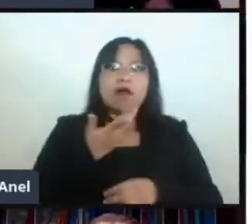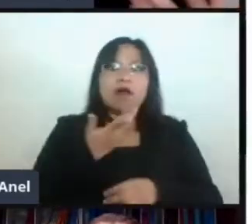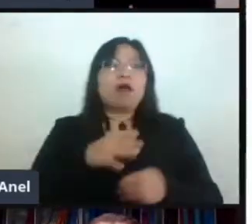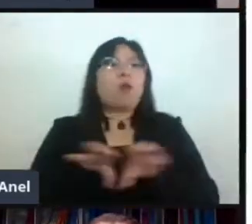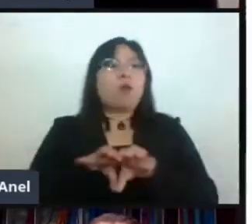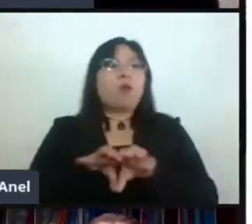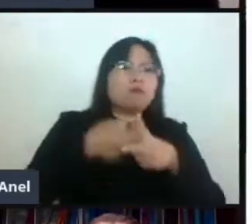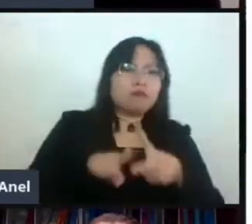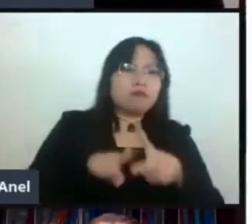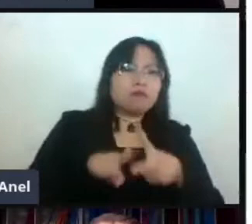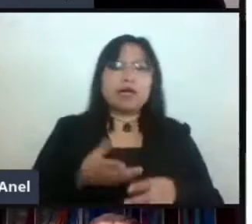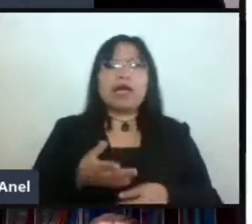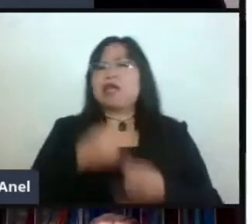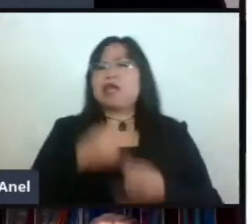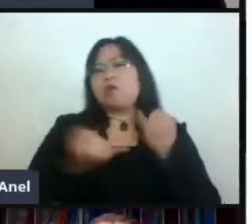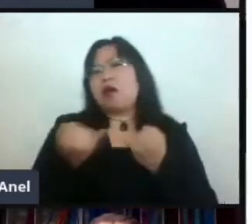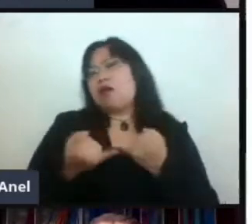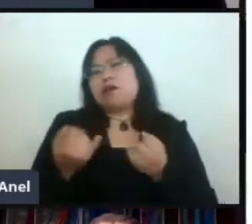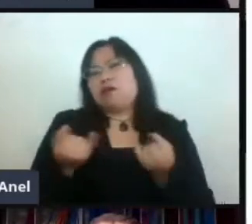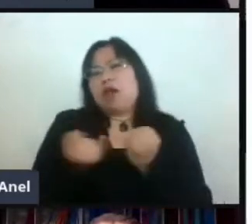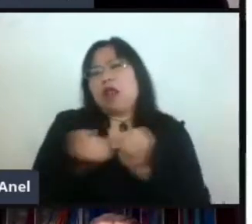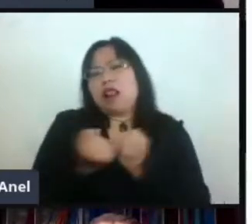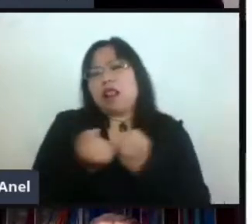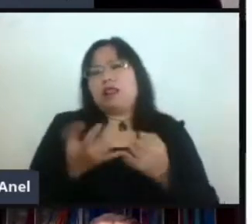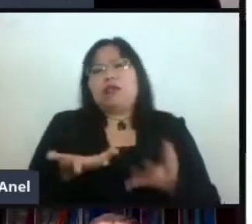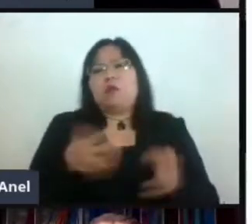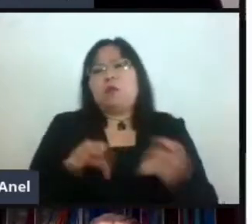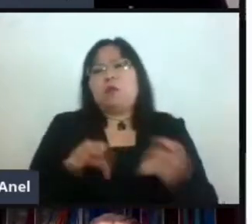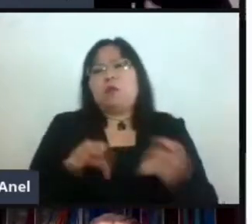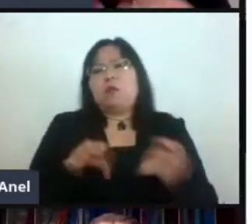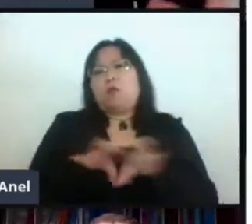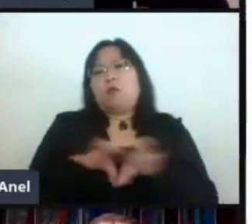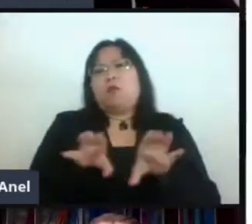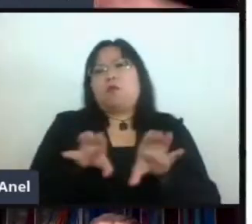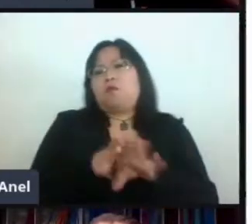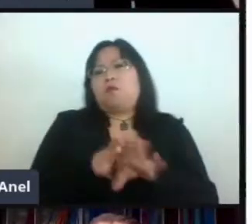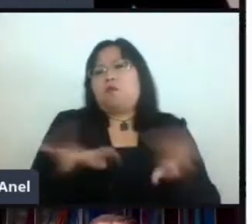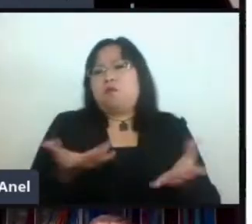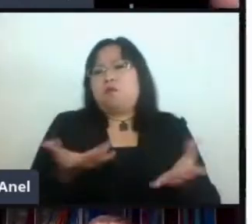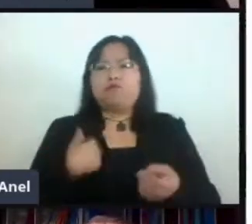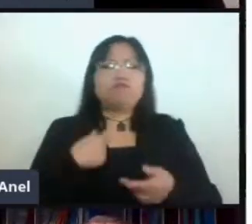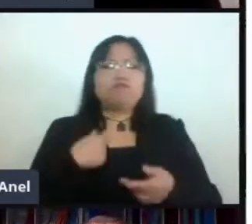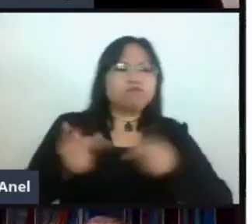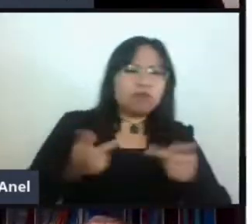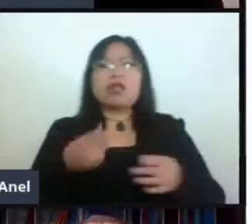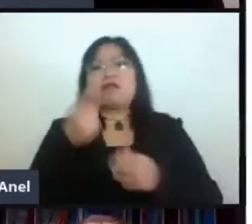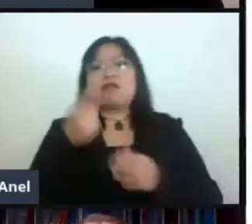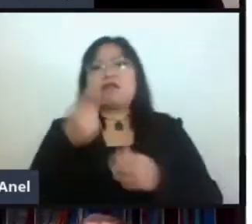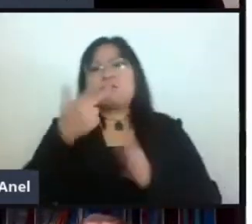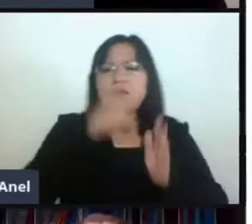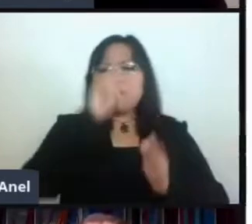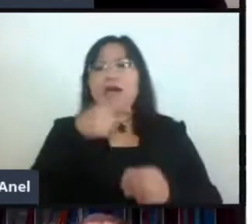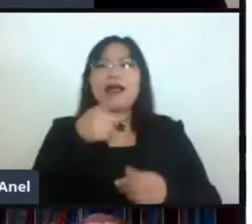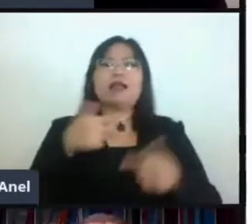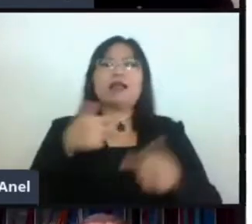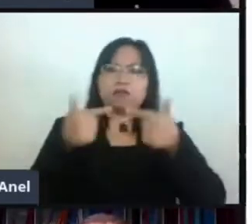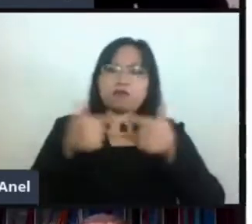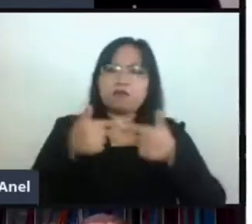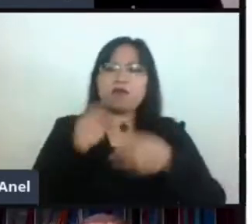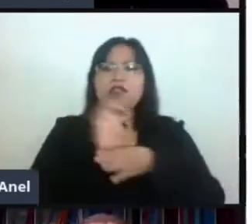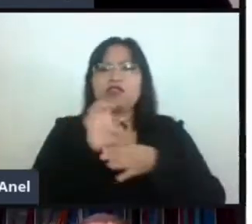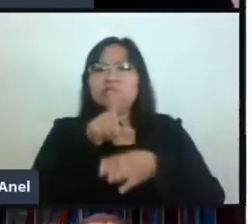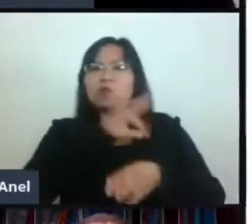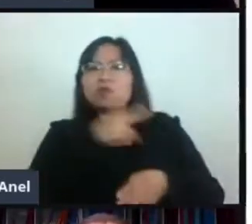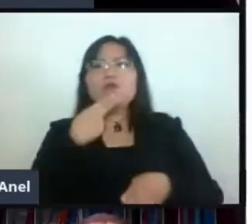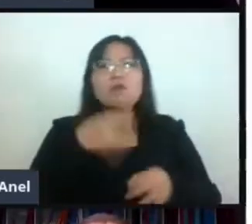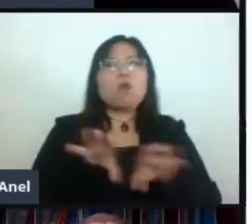usando las herramientas de productividad de G Suite para educación, pues ustedes pueden crear estas estrategias en estos momentos. Así que bueno, pues